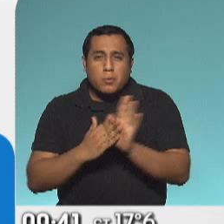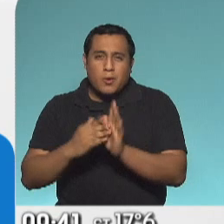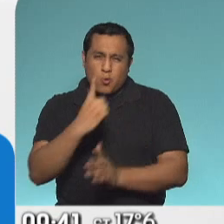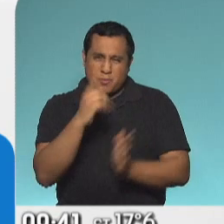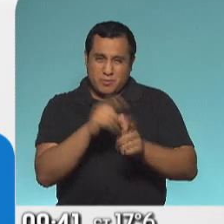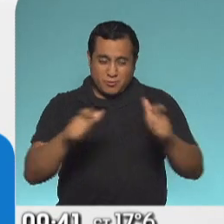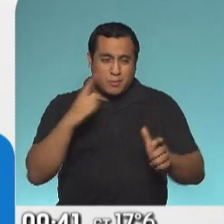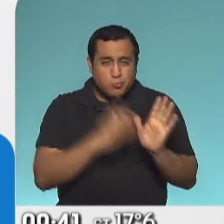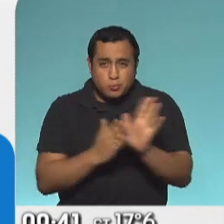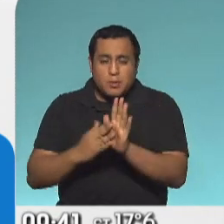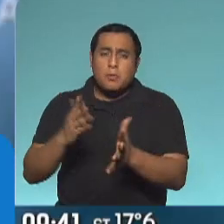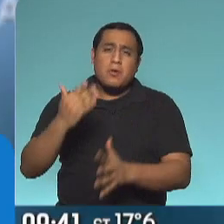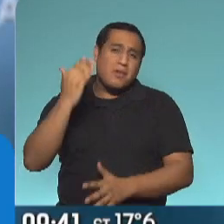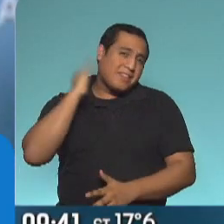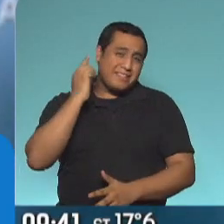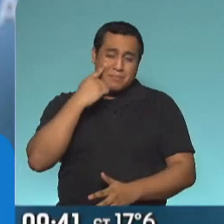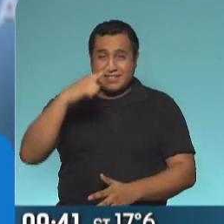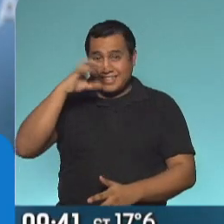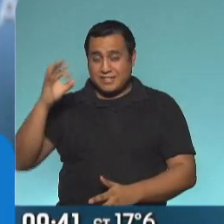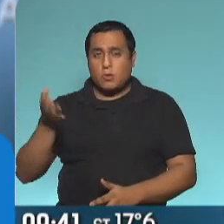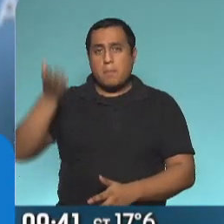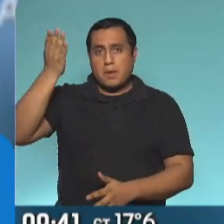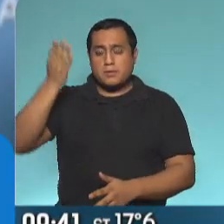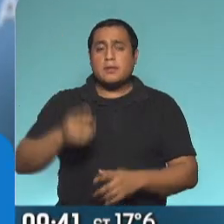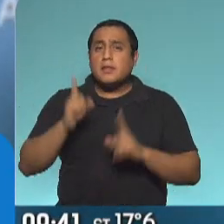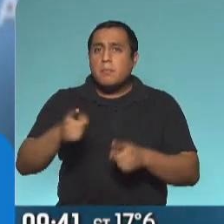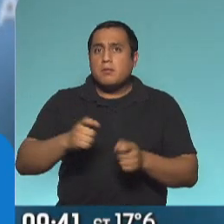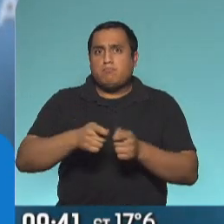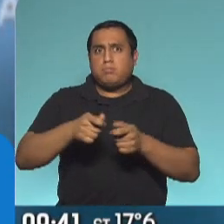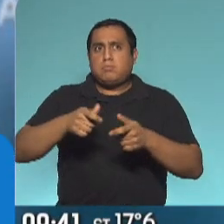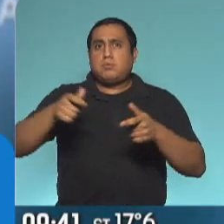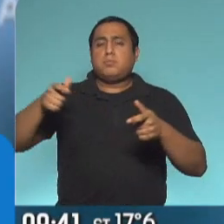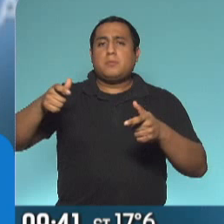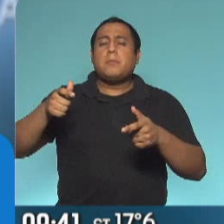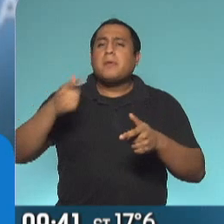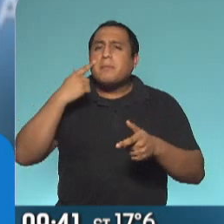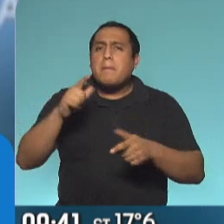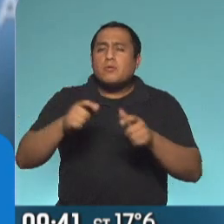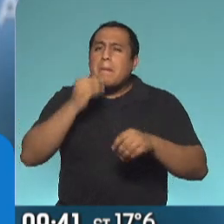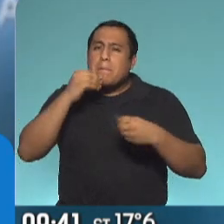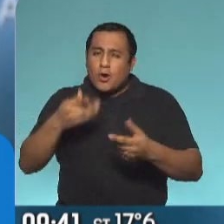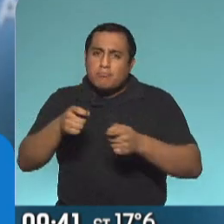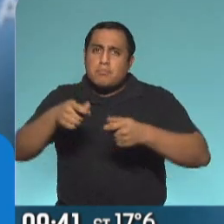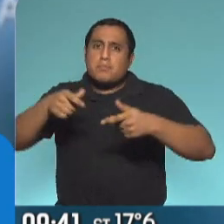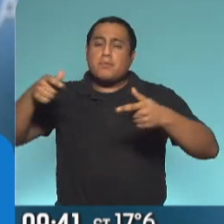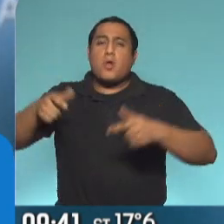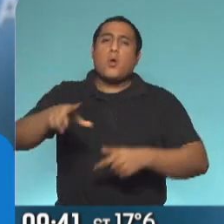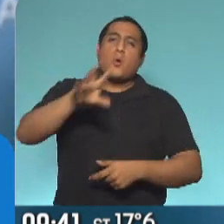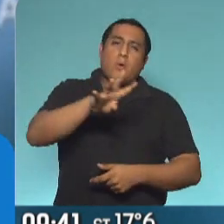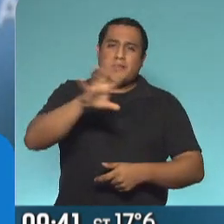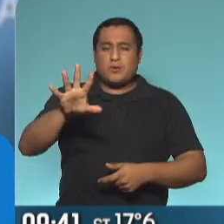habitantes se han superado los 16 mil 700 y también aumenta de a poquito pero aumenta el porcentaje de recuperado ya estamos en el